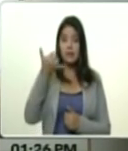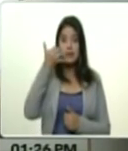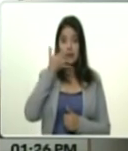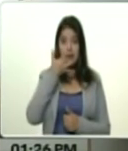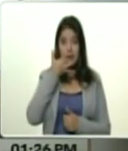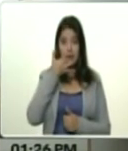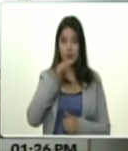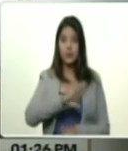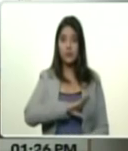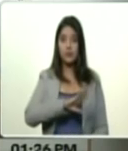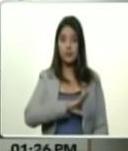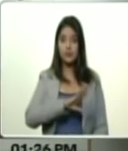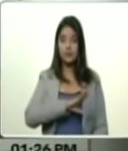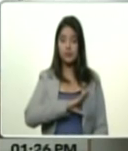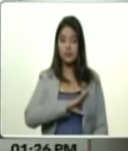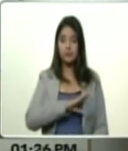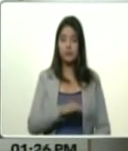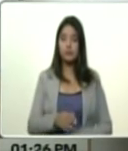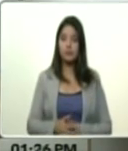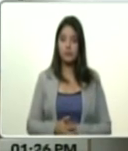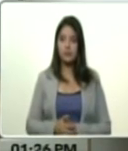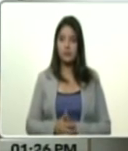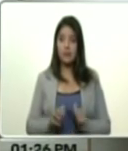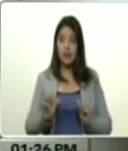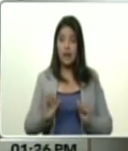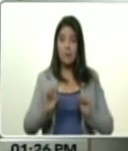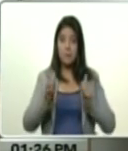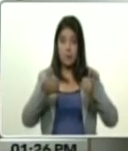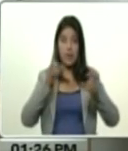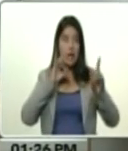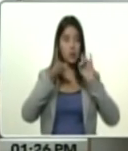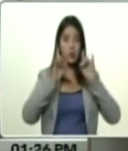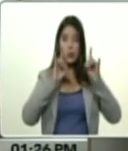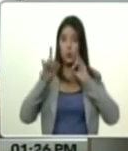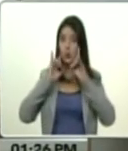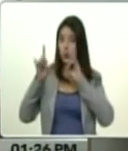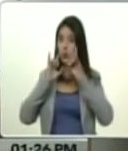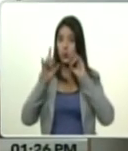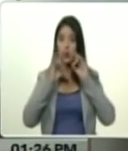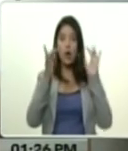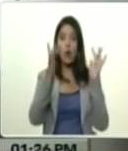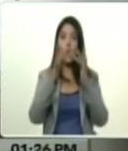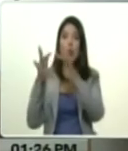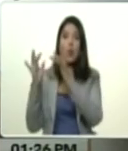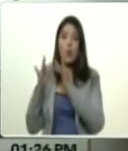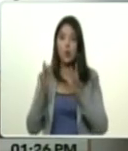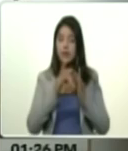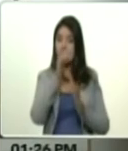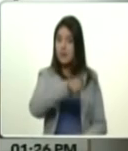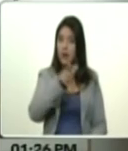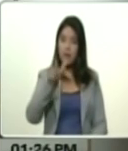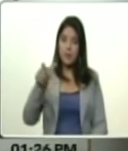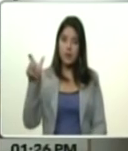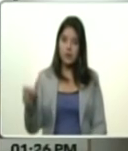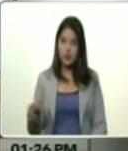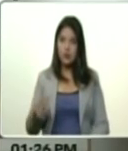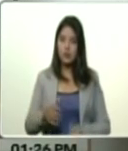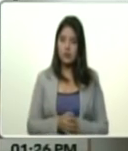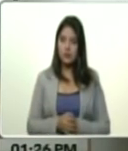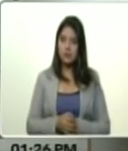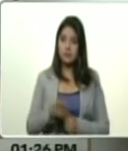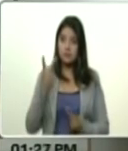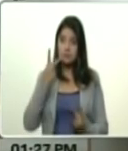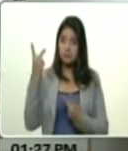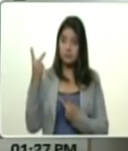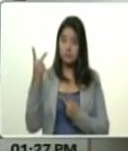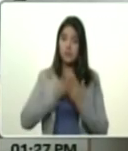por alias Abad, que comienza a hacer las llamadas y conecta a todas las personas en el área del evento y dan su presencia